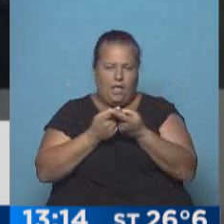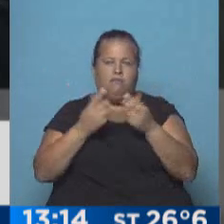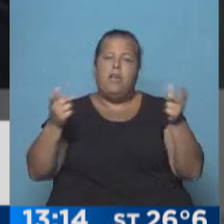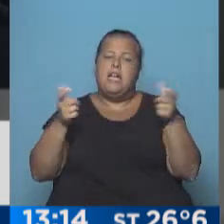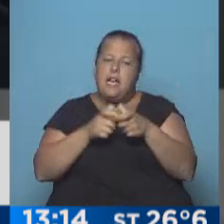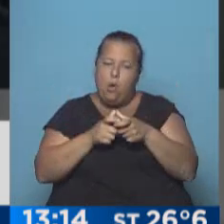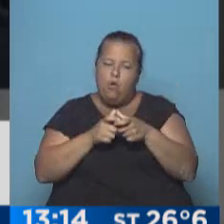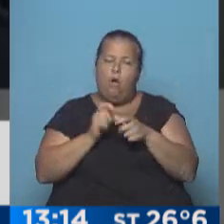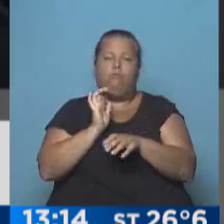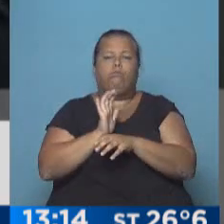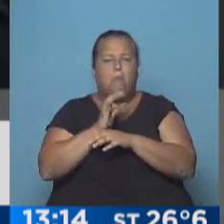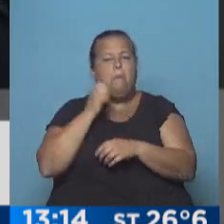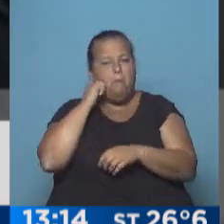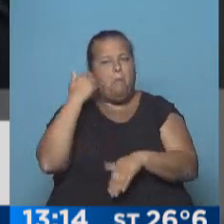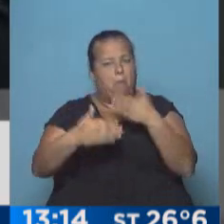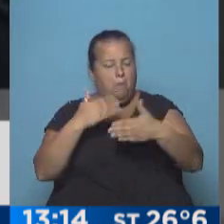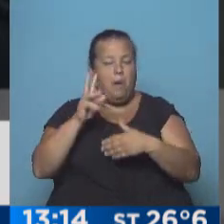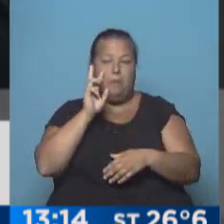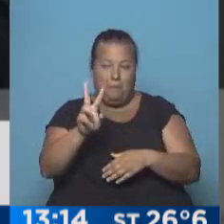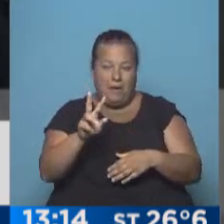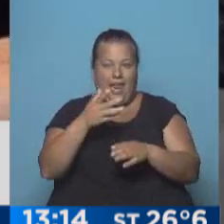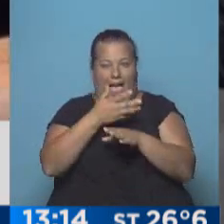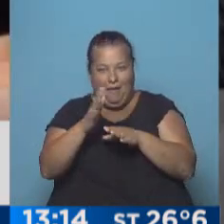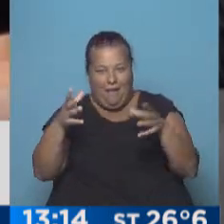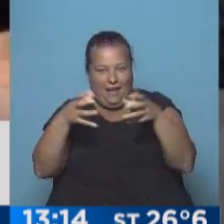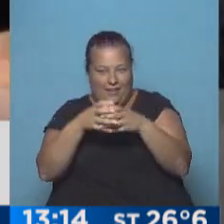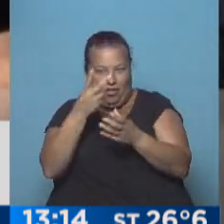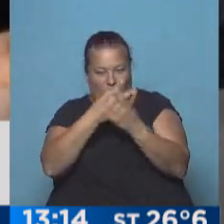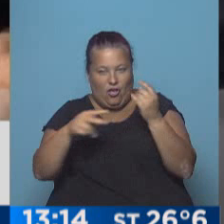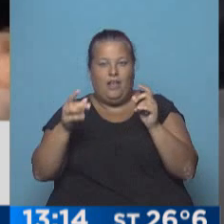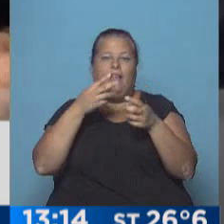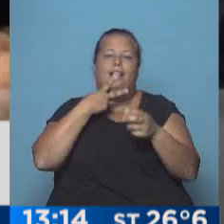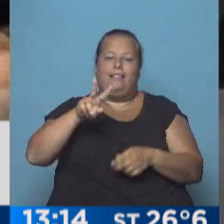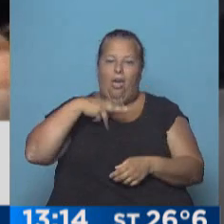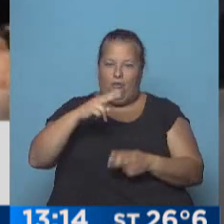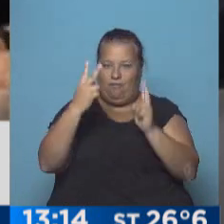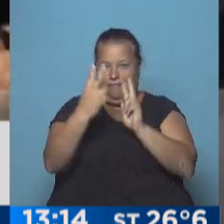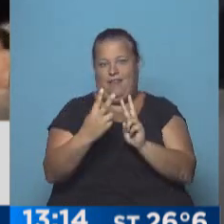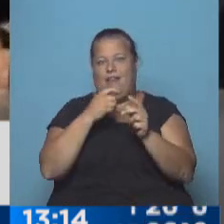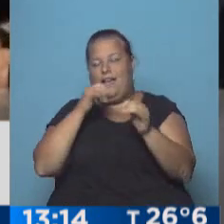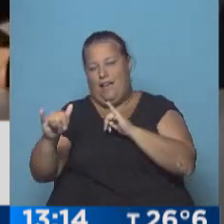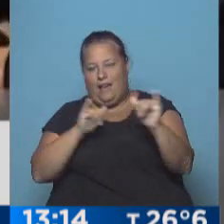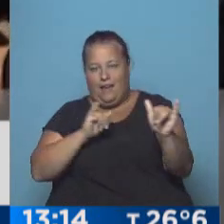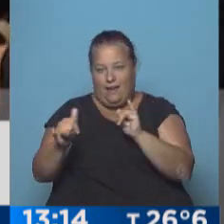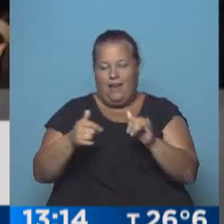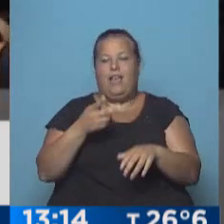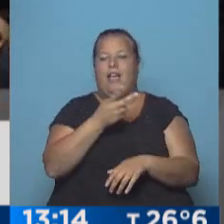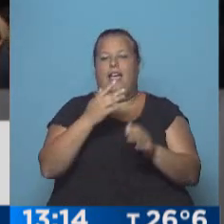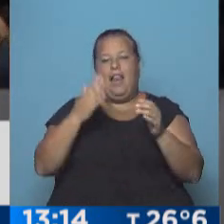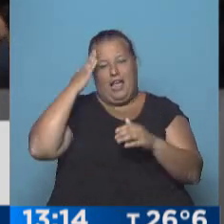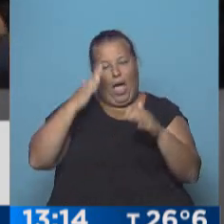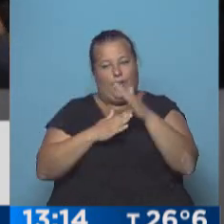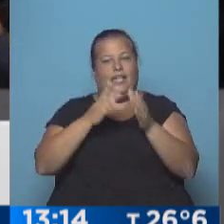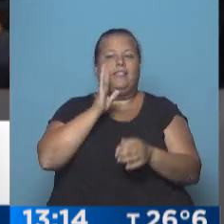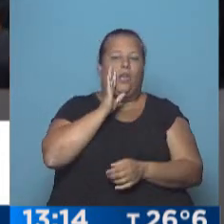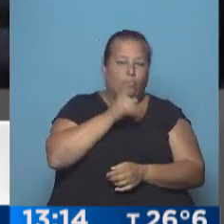encuentro considerado constructivo. Allí estamos viendo el aparte con los dos traductores, por supuesto, que apoyan esta conversación entre los líderes de los